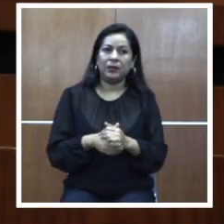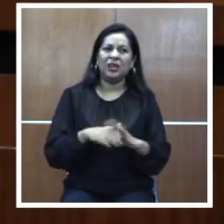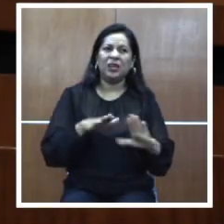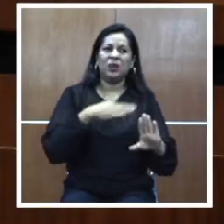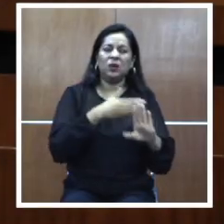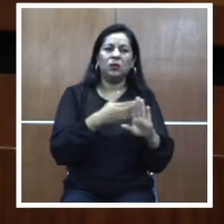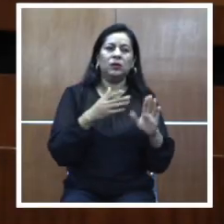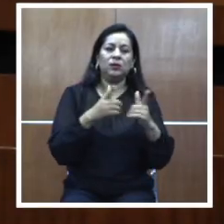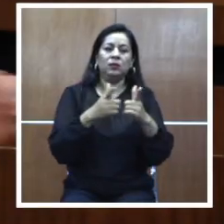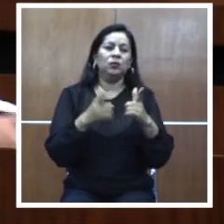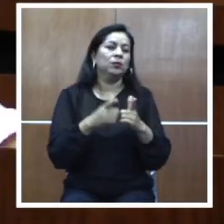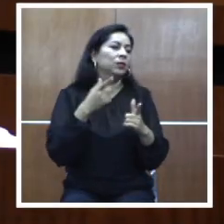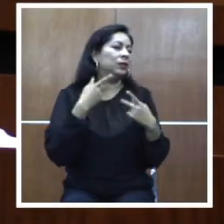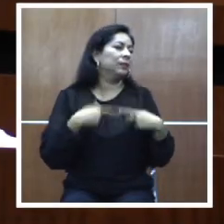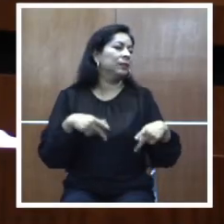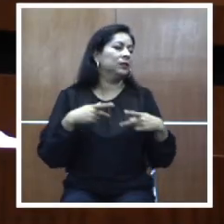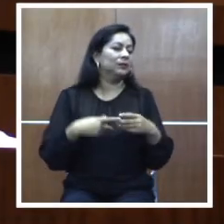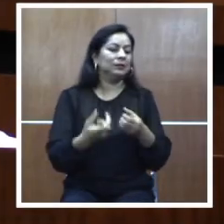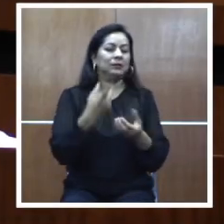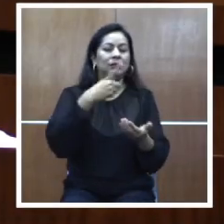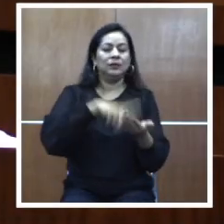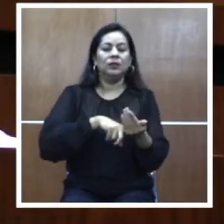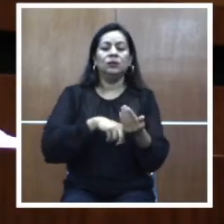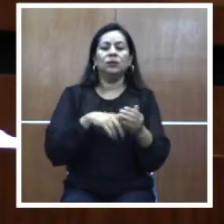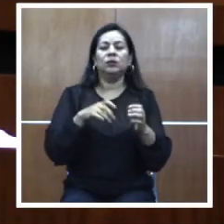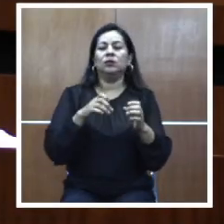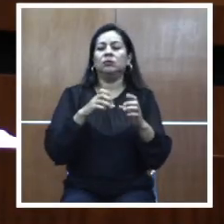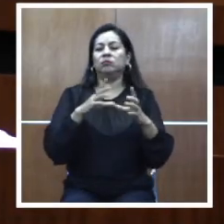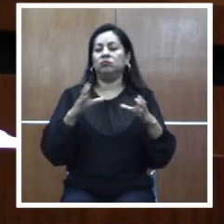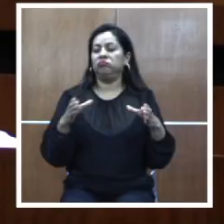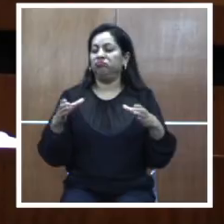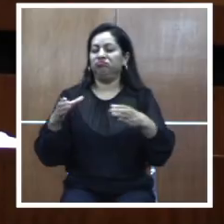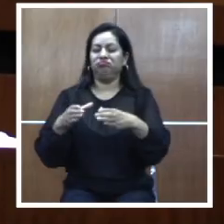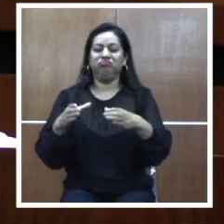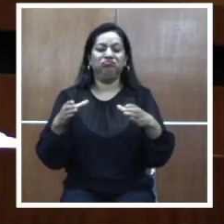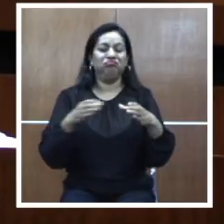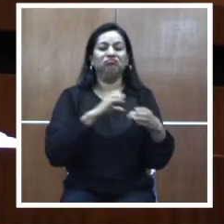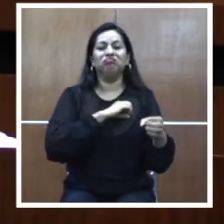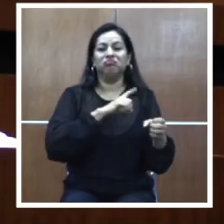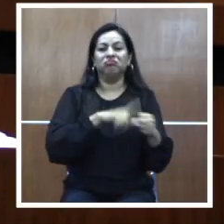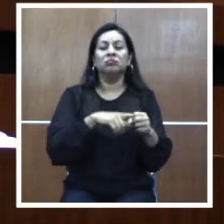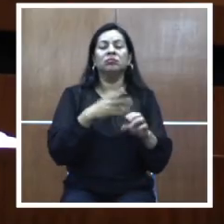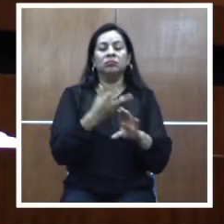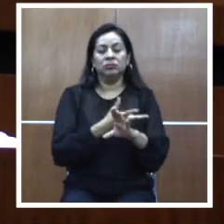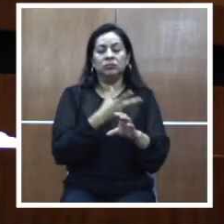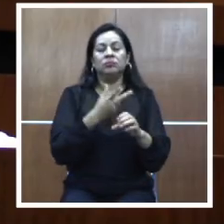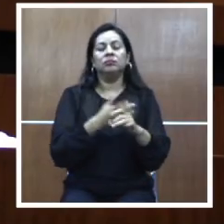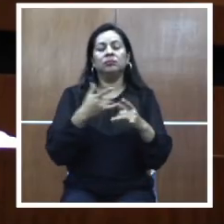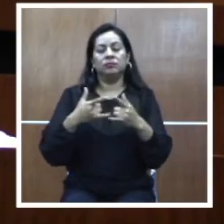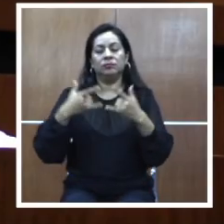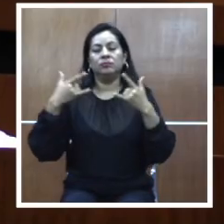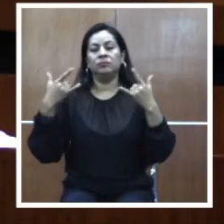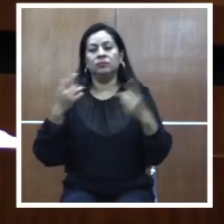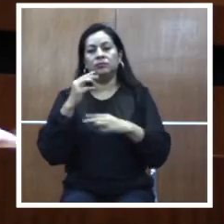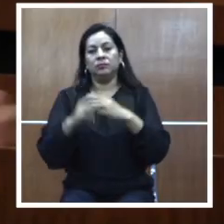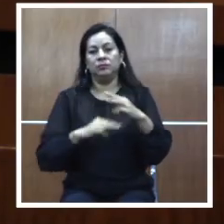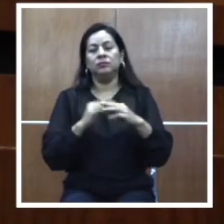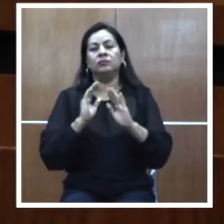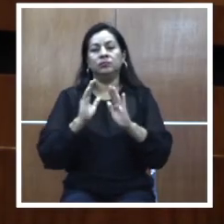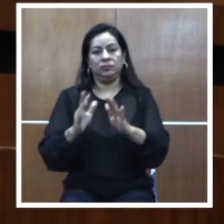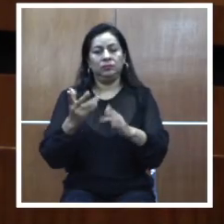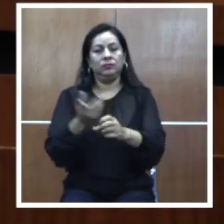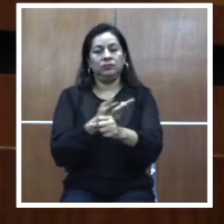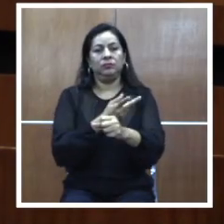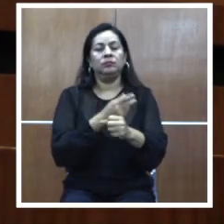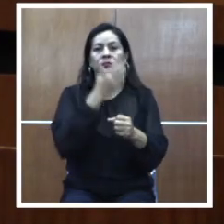un grupo de personas que pertenecen a una población específica ha ocurrido ya antes en la historia del mundo y